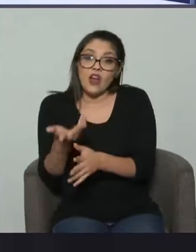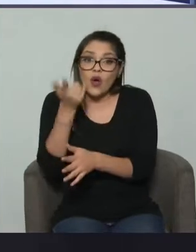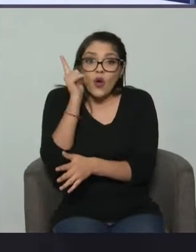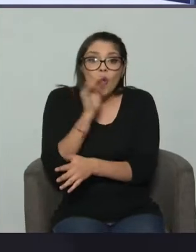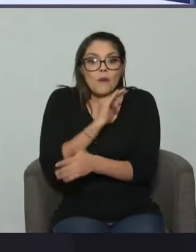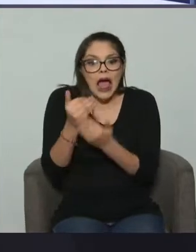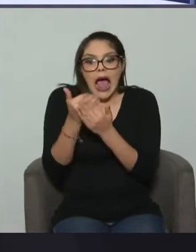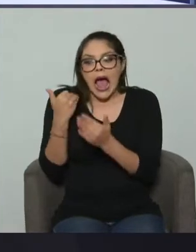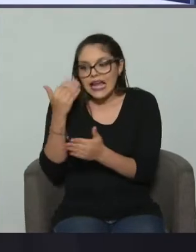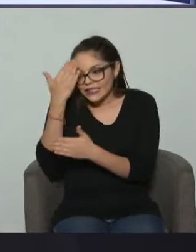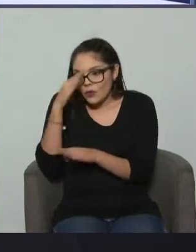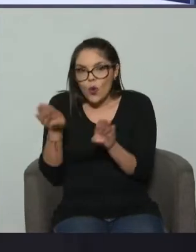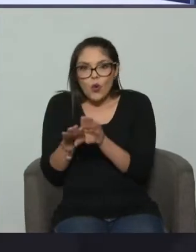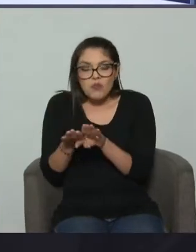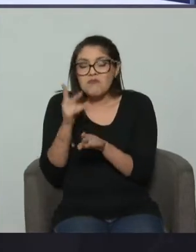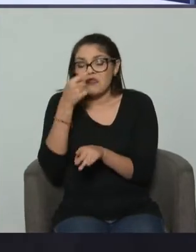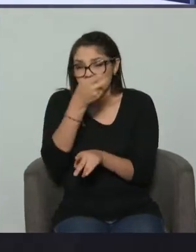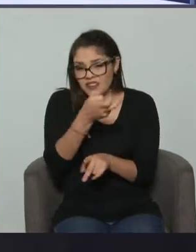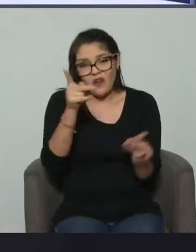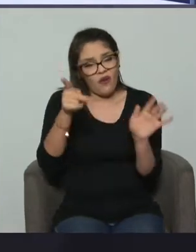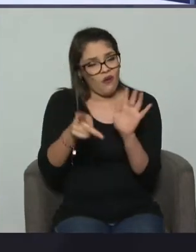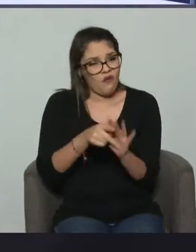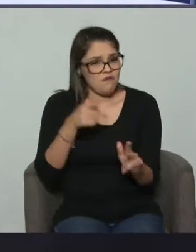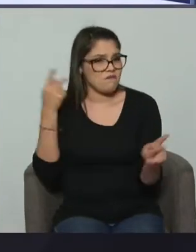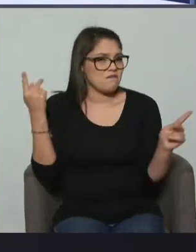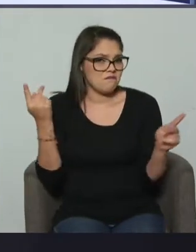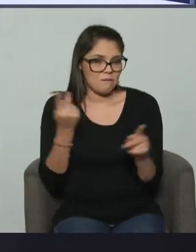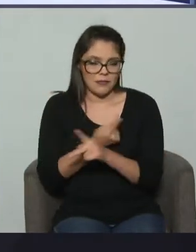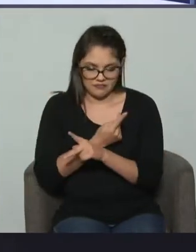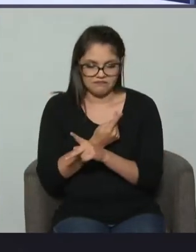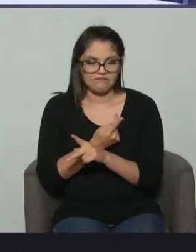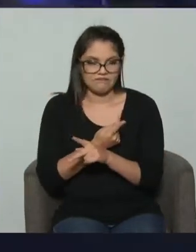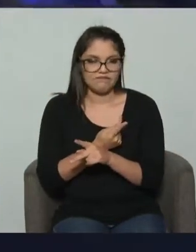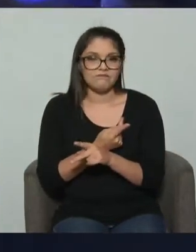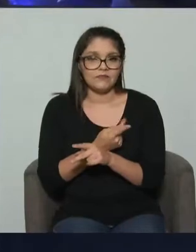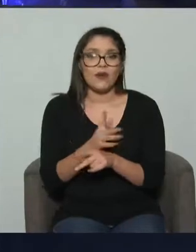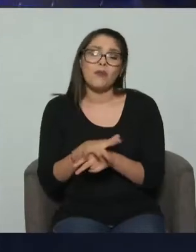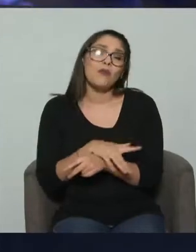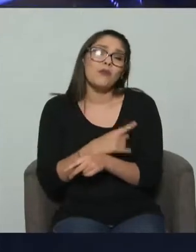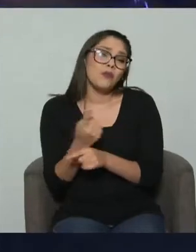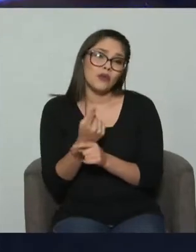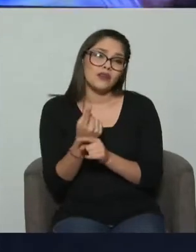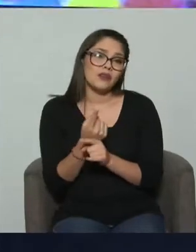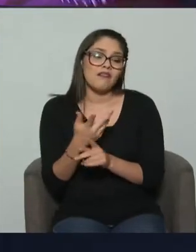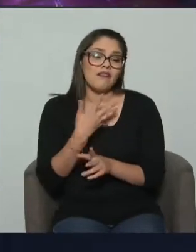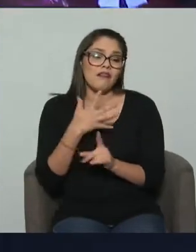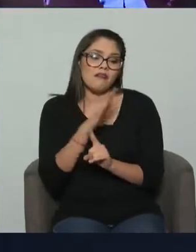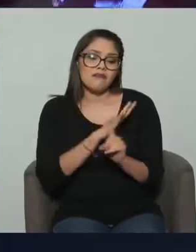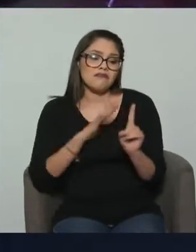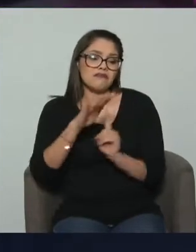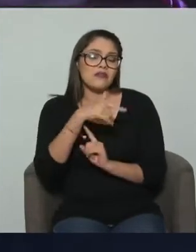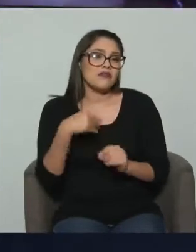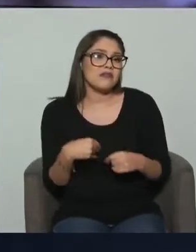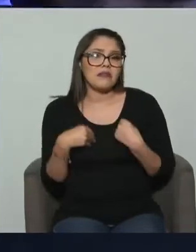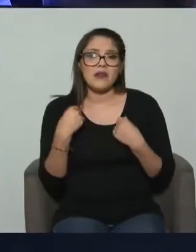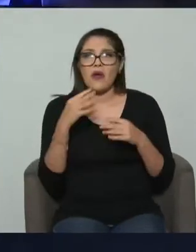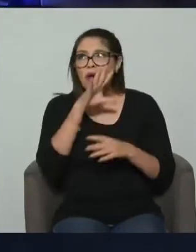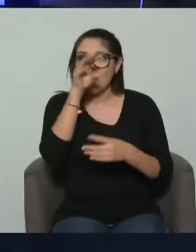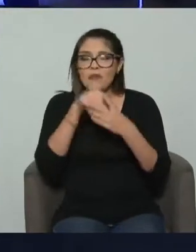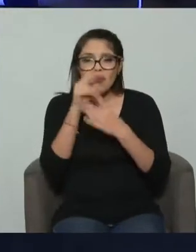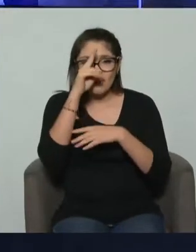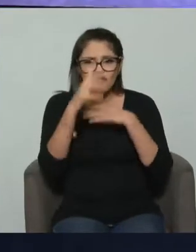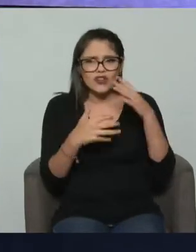Luis, me comentabas también en el corte que habría que analizar, no se vale de bote pronto